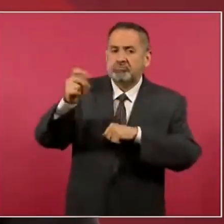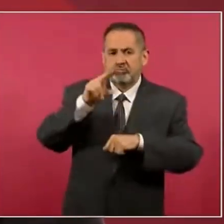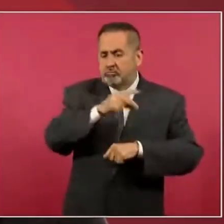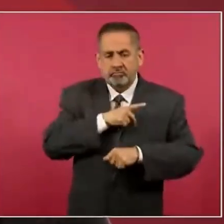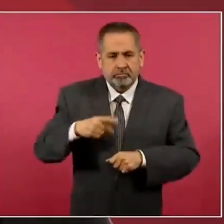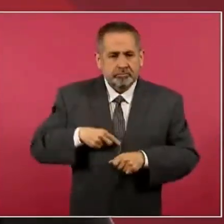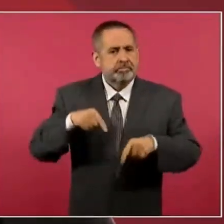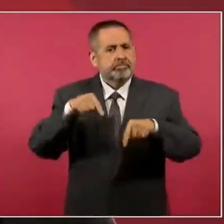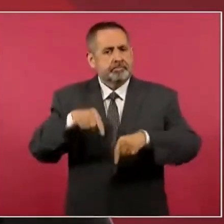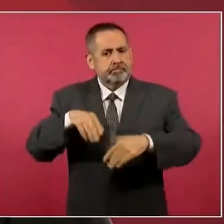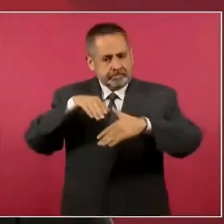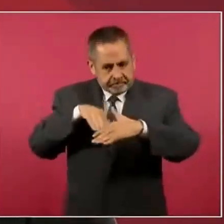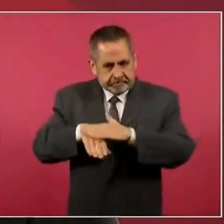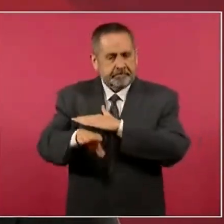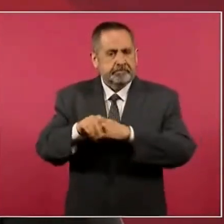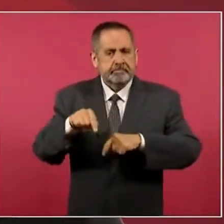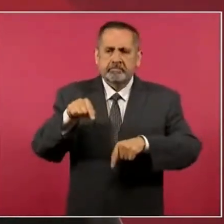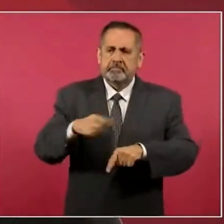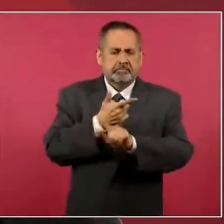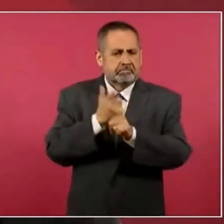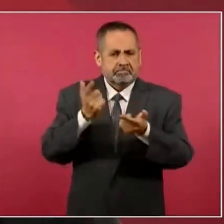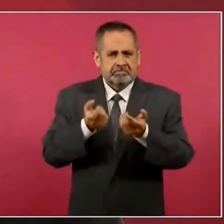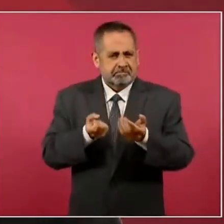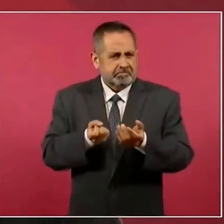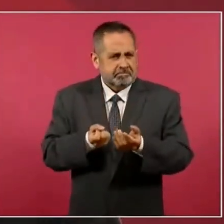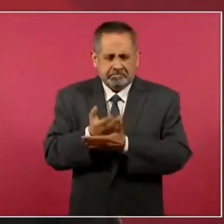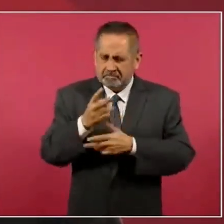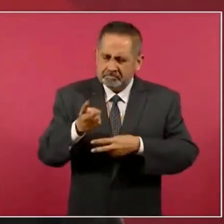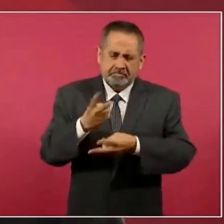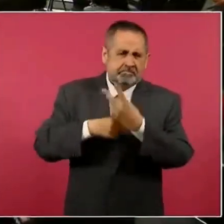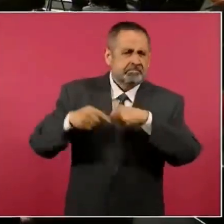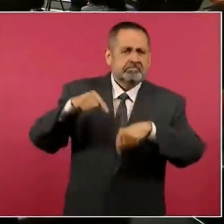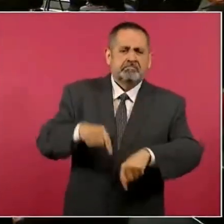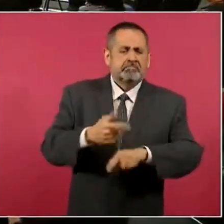puede entrar quien quiera y a cualquier